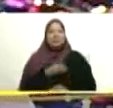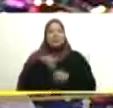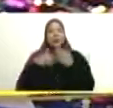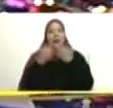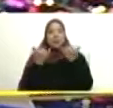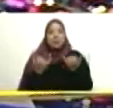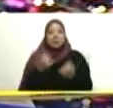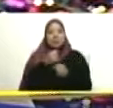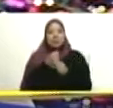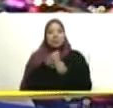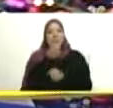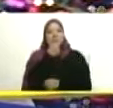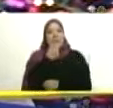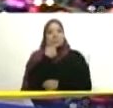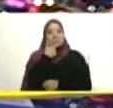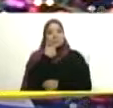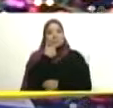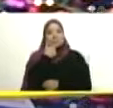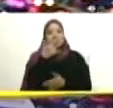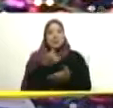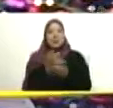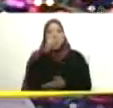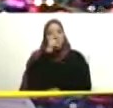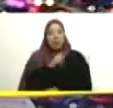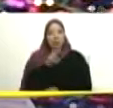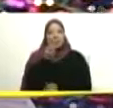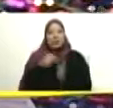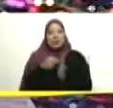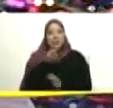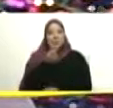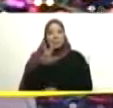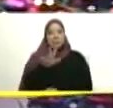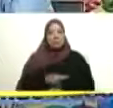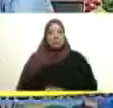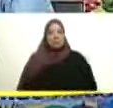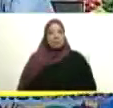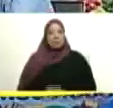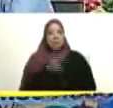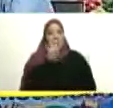que llegamos ahora, ya este año 2023,